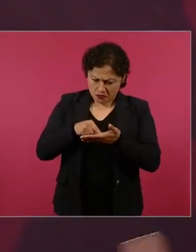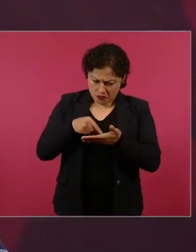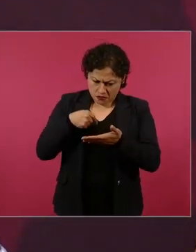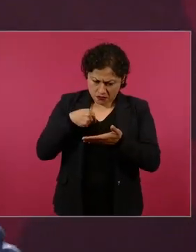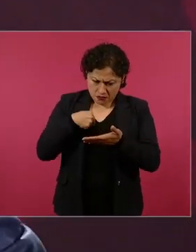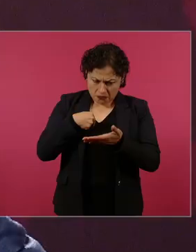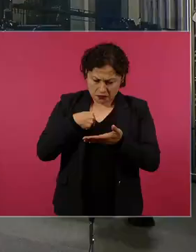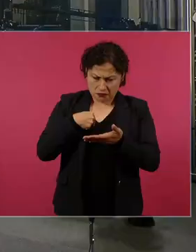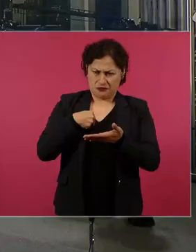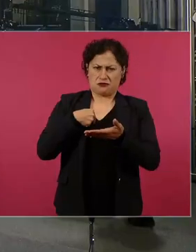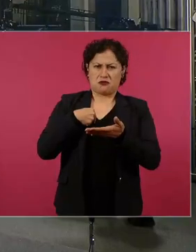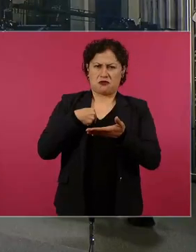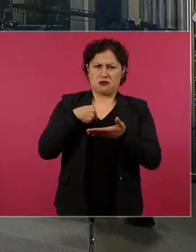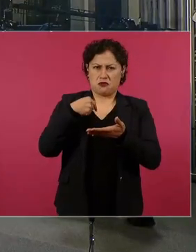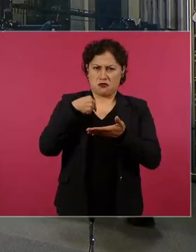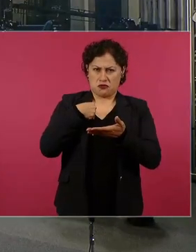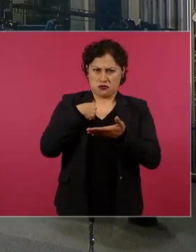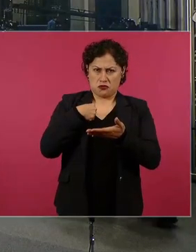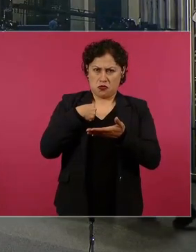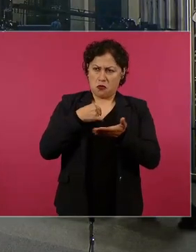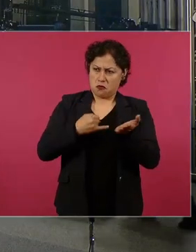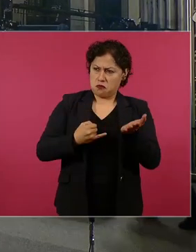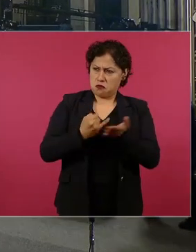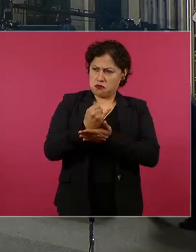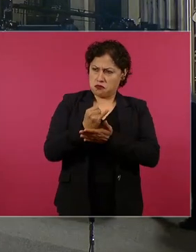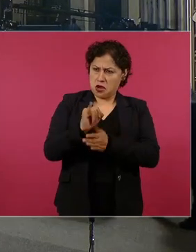Ni modo que les voy a decir no.